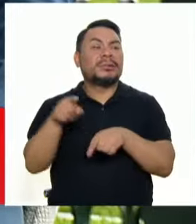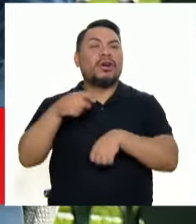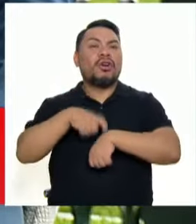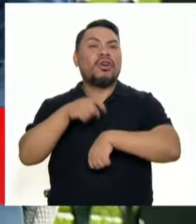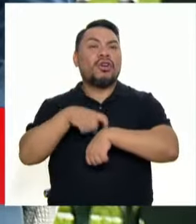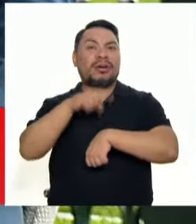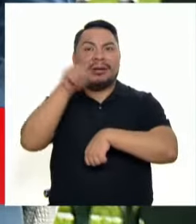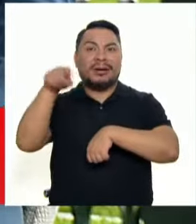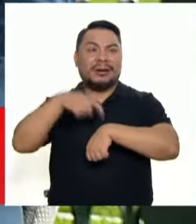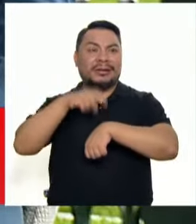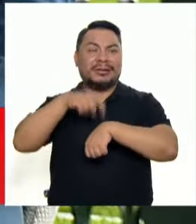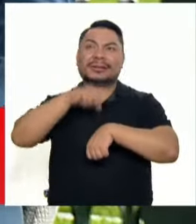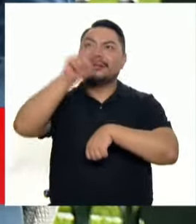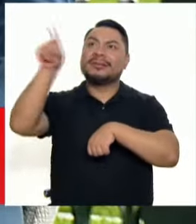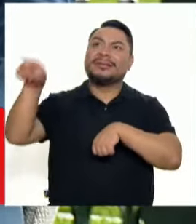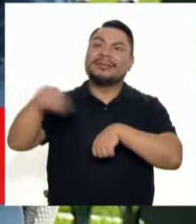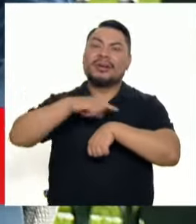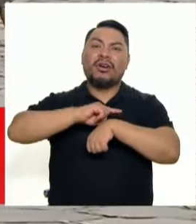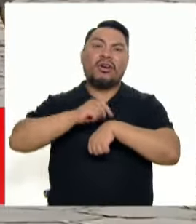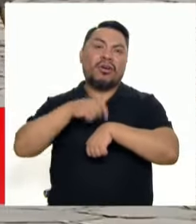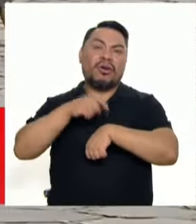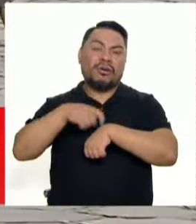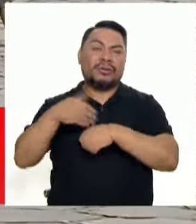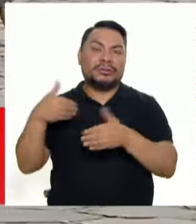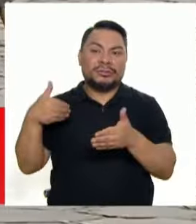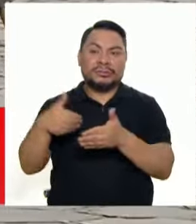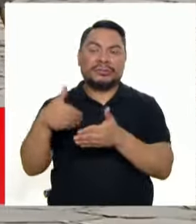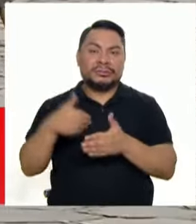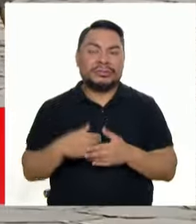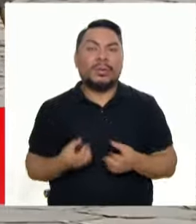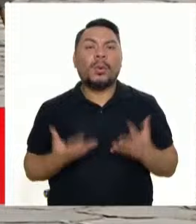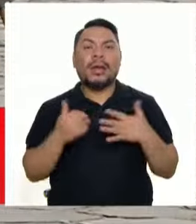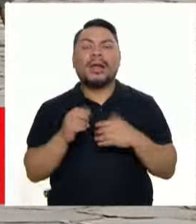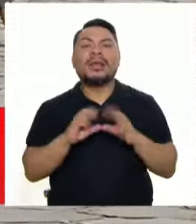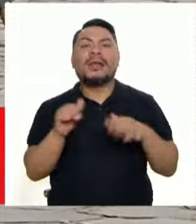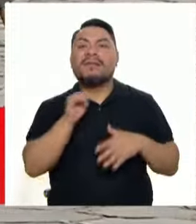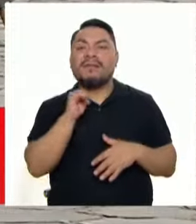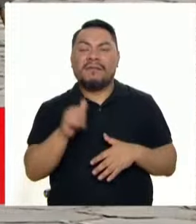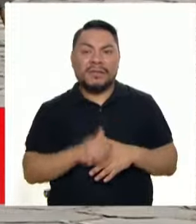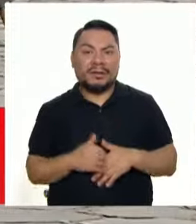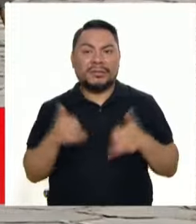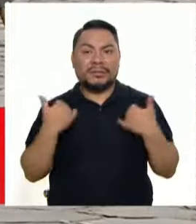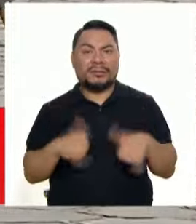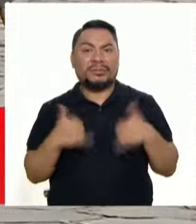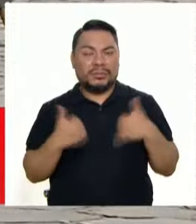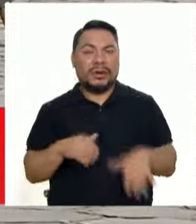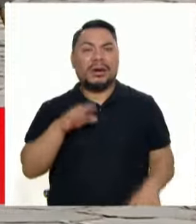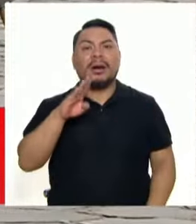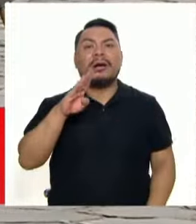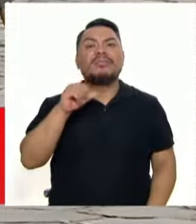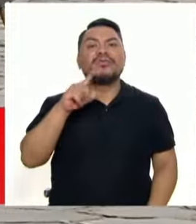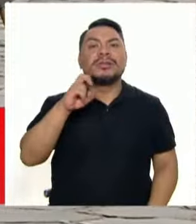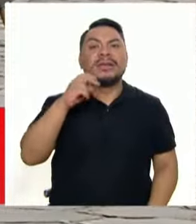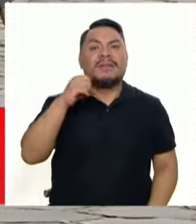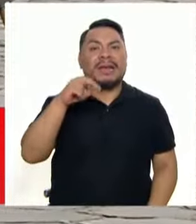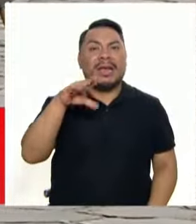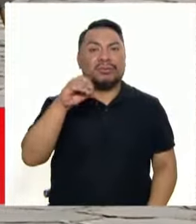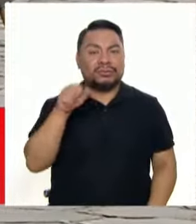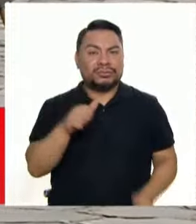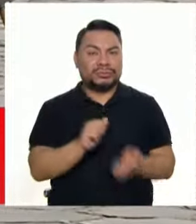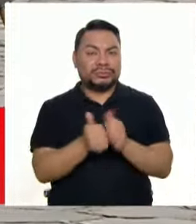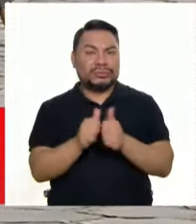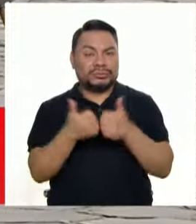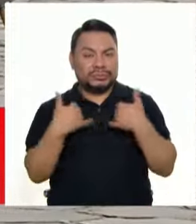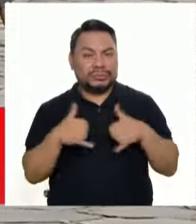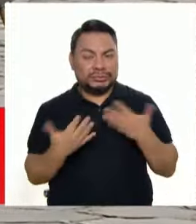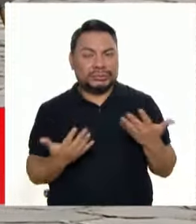un reloj, ¿verdad? Una estructura que daba esta cuenta regresiva de cuántos días faltan. Bueno, y lo importante, y la ciudadanía también lo quiere conocer,